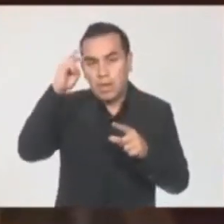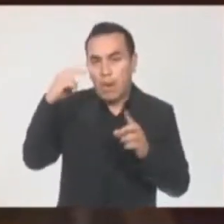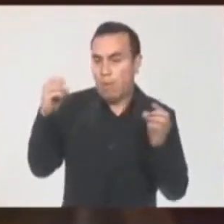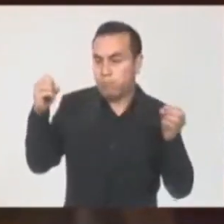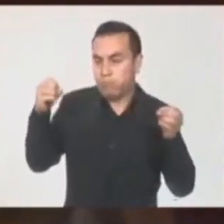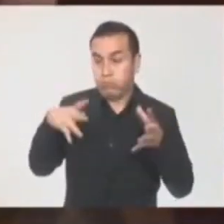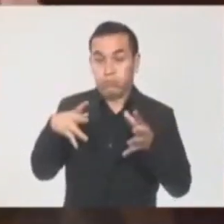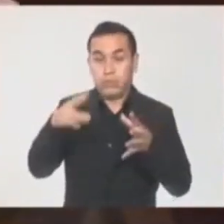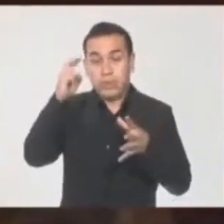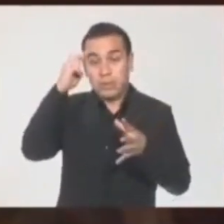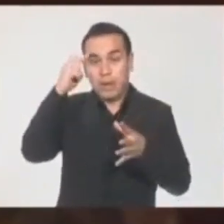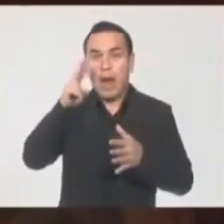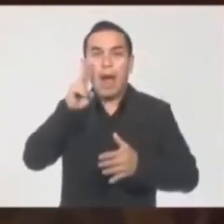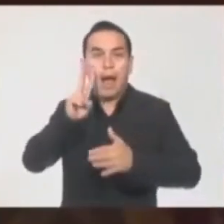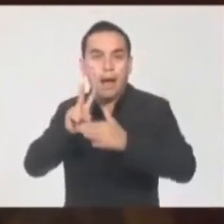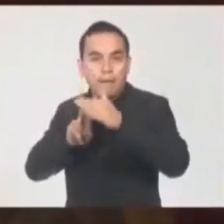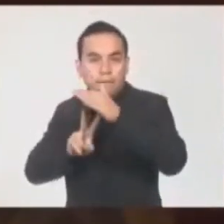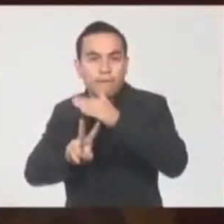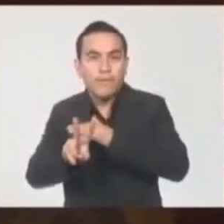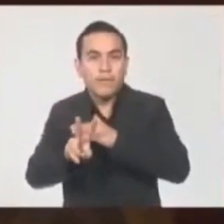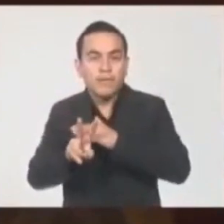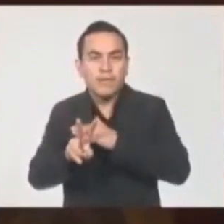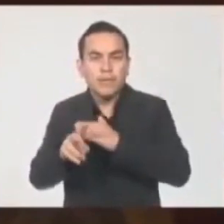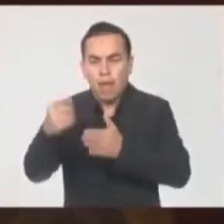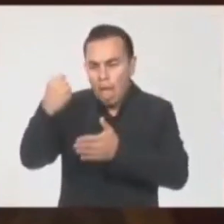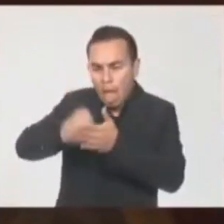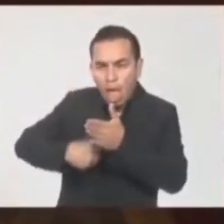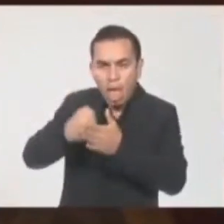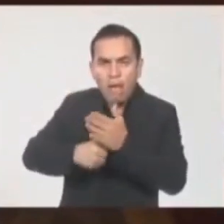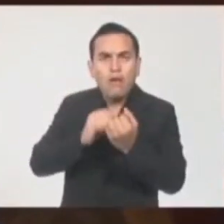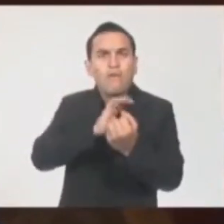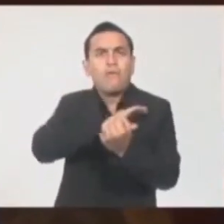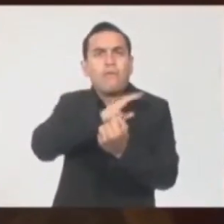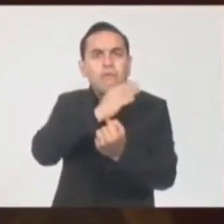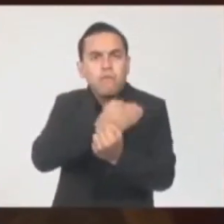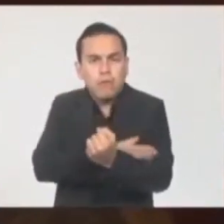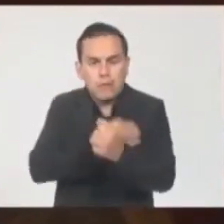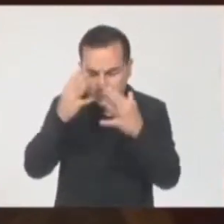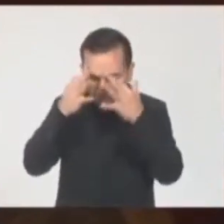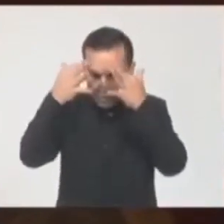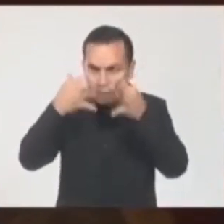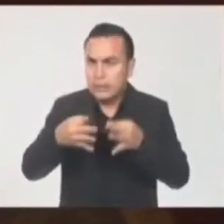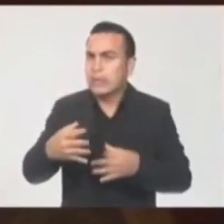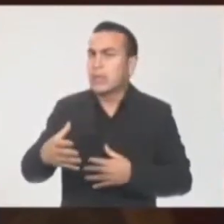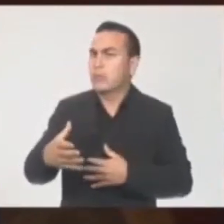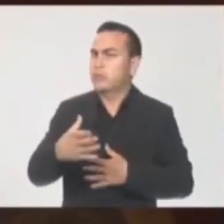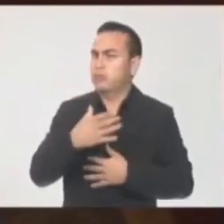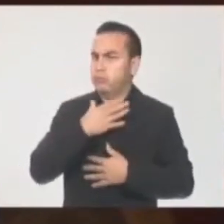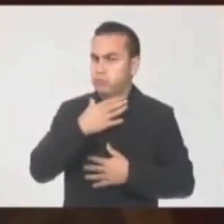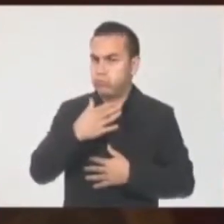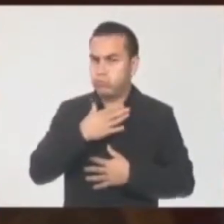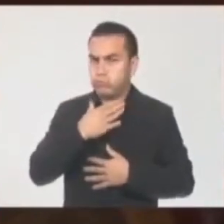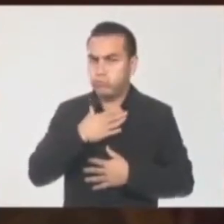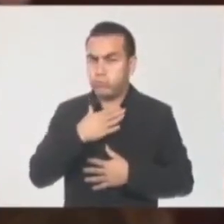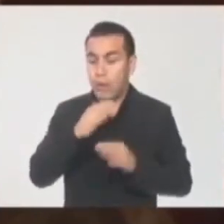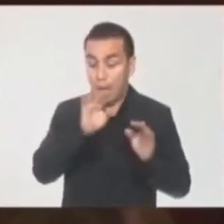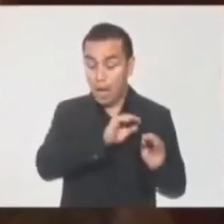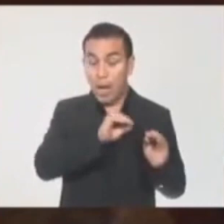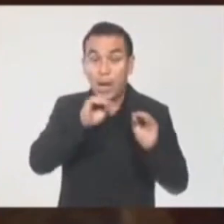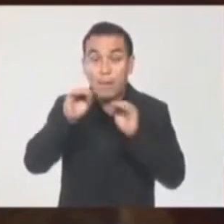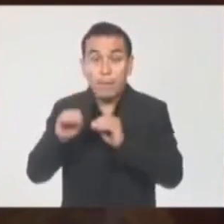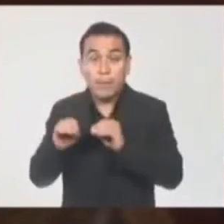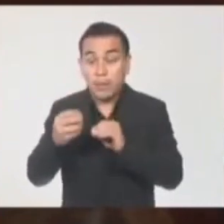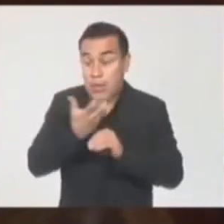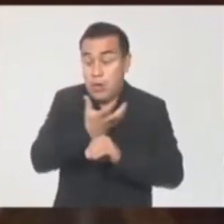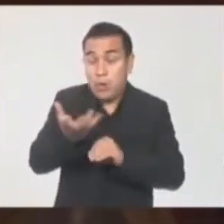Ellos tuvieron visión, voluntad y coraje. Ellos tomaron decisiones difíciles. Actuaron cuando tuvieron